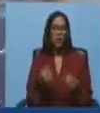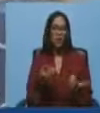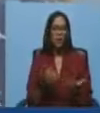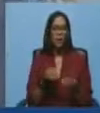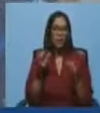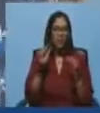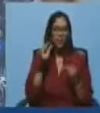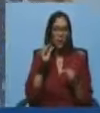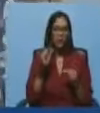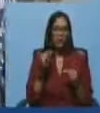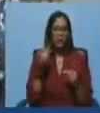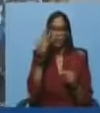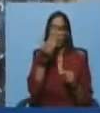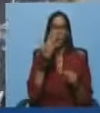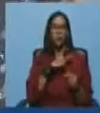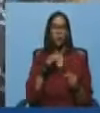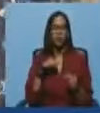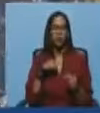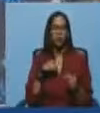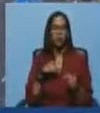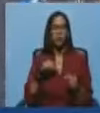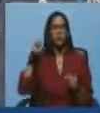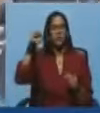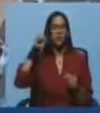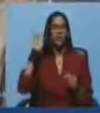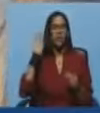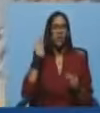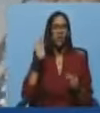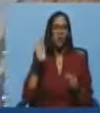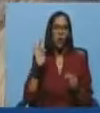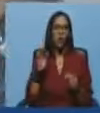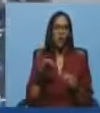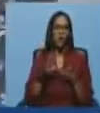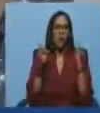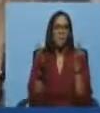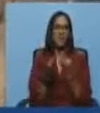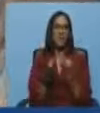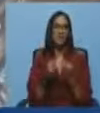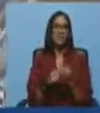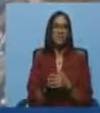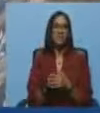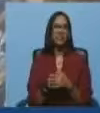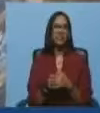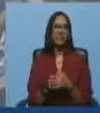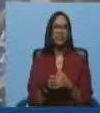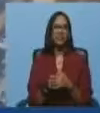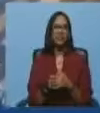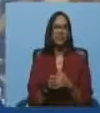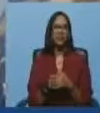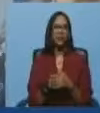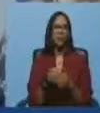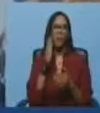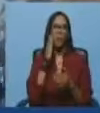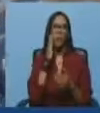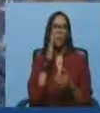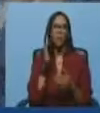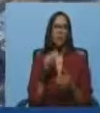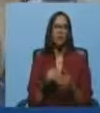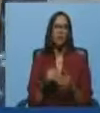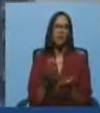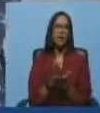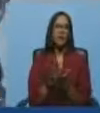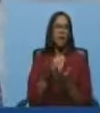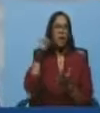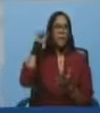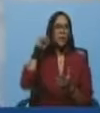momento era lo que nos alienaba a nosotros. Un cineforo. Exacto, un cineforo... familiar. Un cineforo uno a uno con mi mamá, ¿no? Cada vez que íbamos a